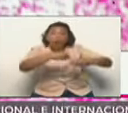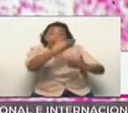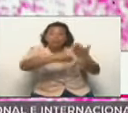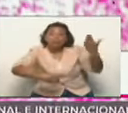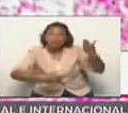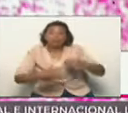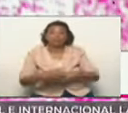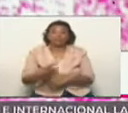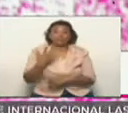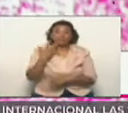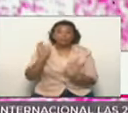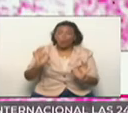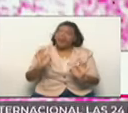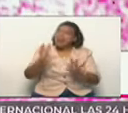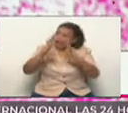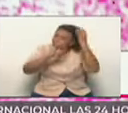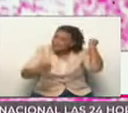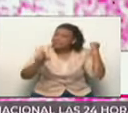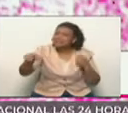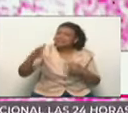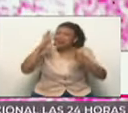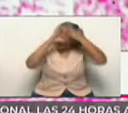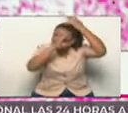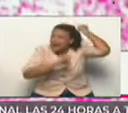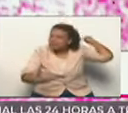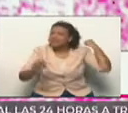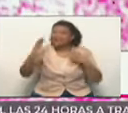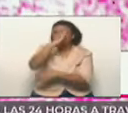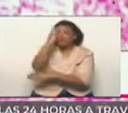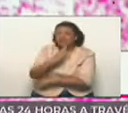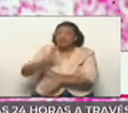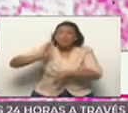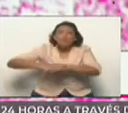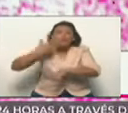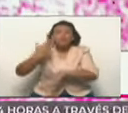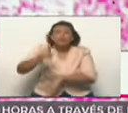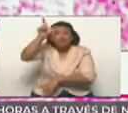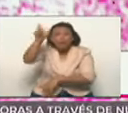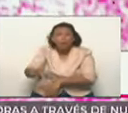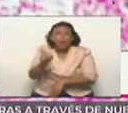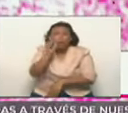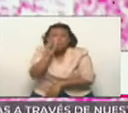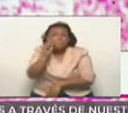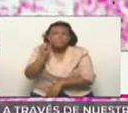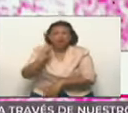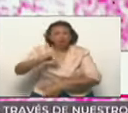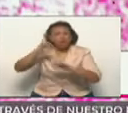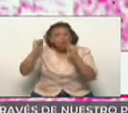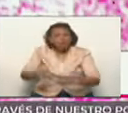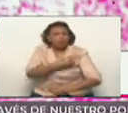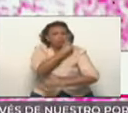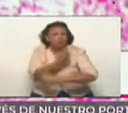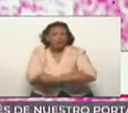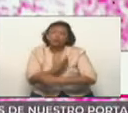Bolsonaro. Es la Cancillería brasilera. Ahora, ¿por qué? Yo prefiero más